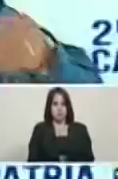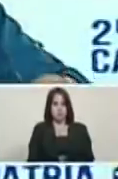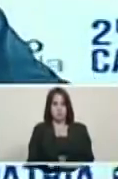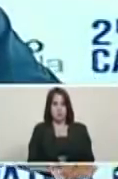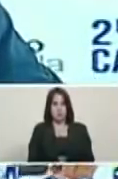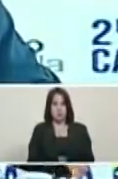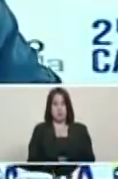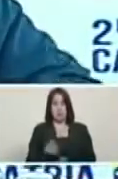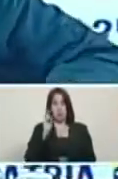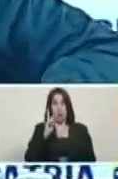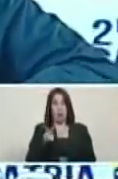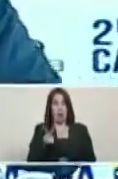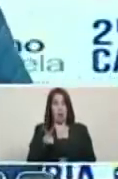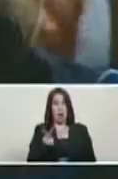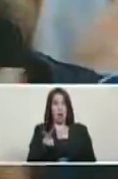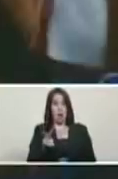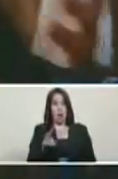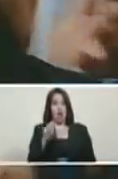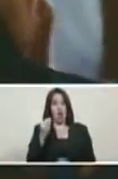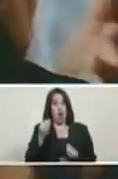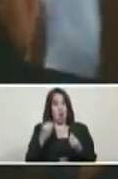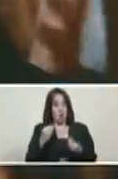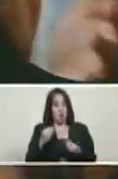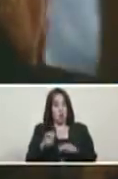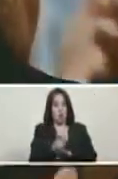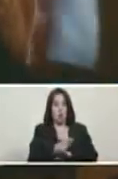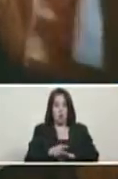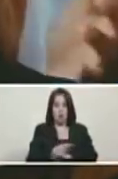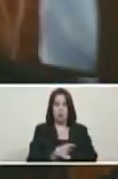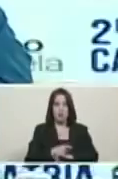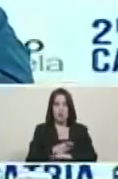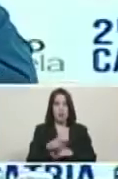Para que ustedes vean cómo en un gobierno revolucionario,